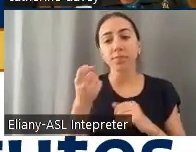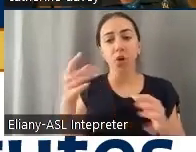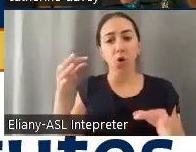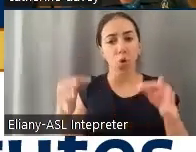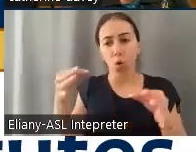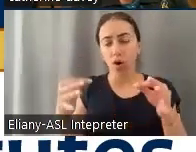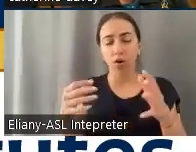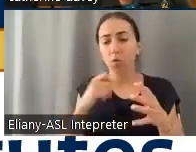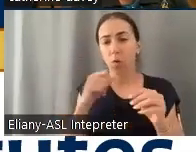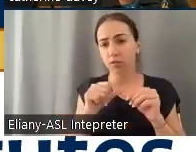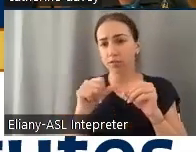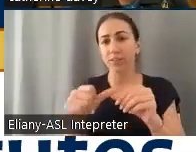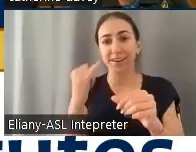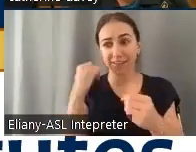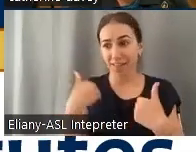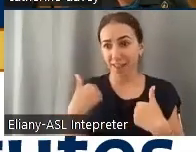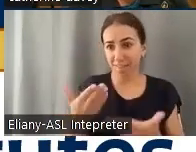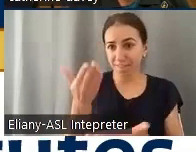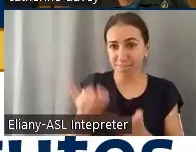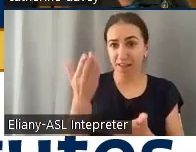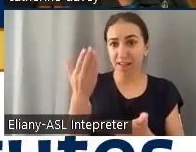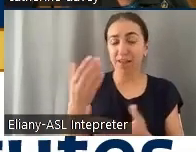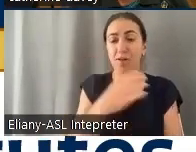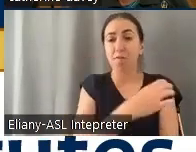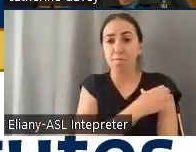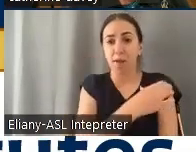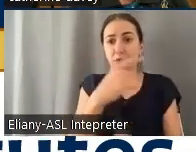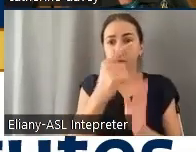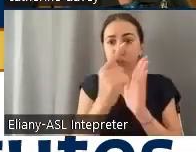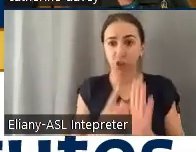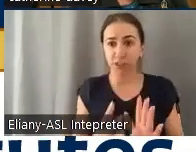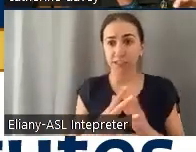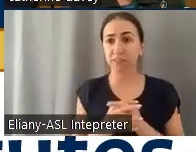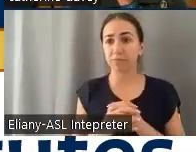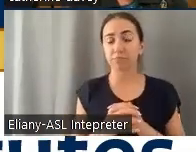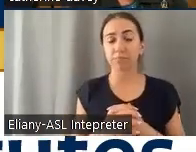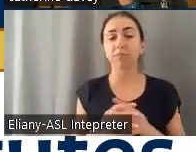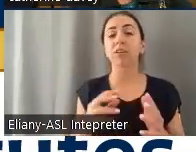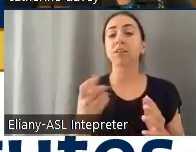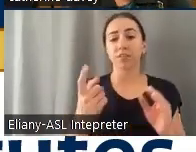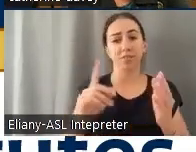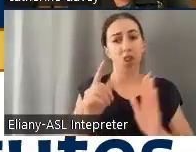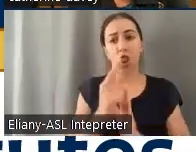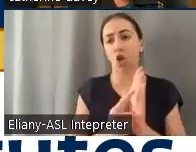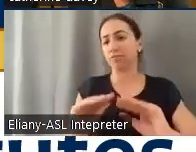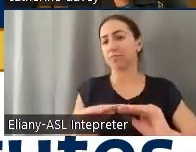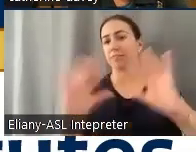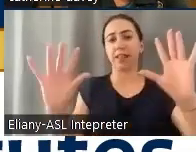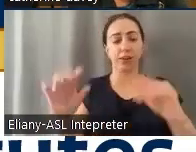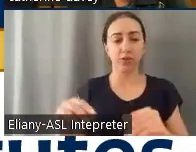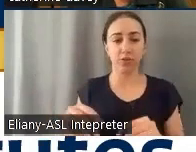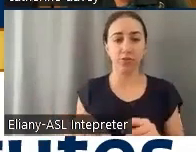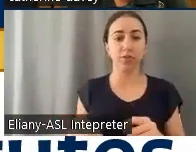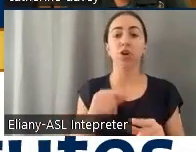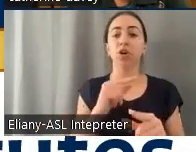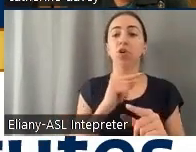defensa tutelar. Y honestamente, los tribunales no van a continuar si tienen un poder notarial de el suplente de